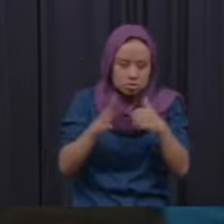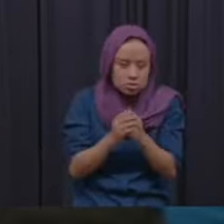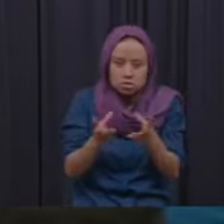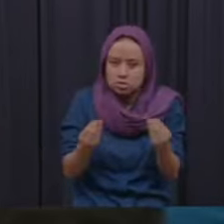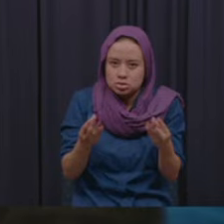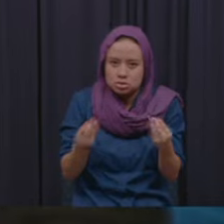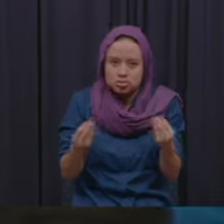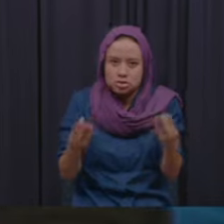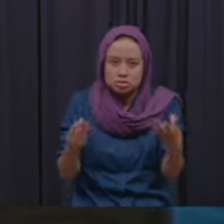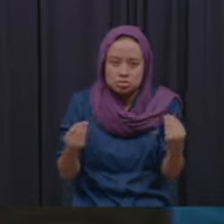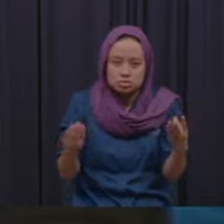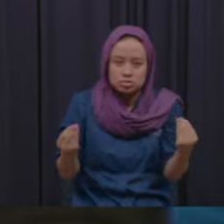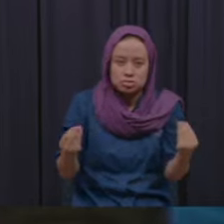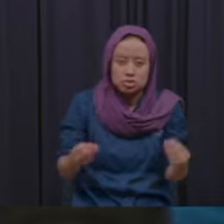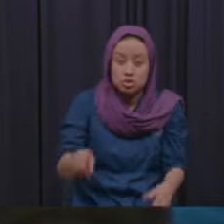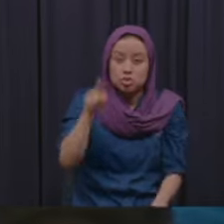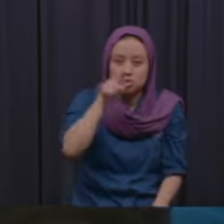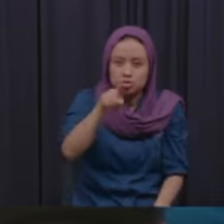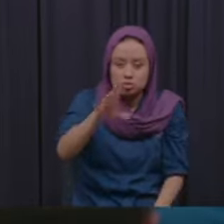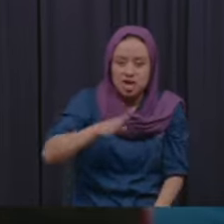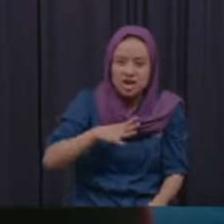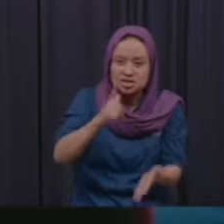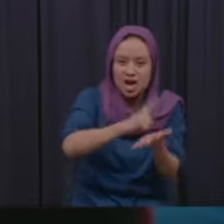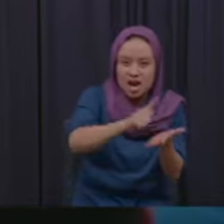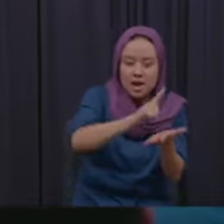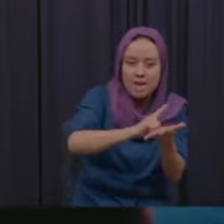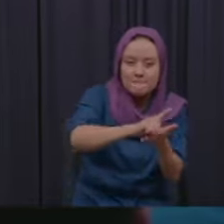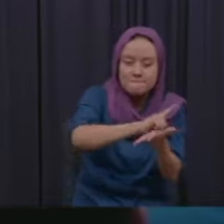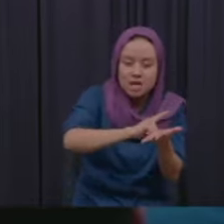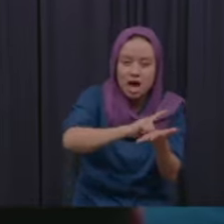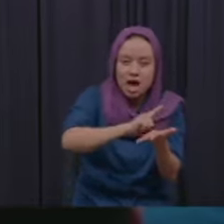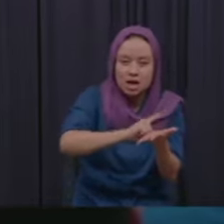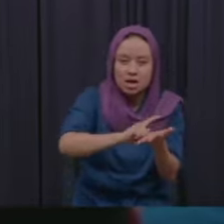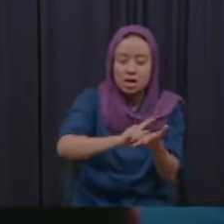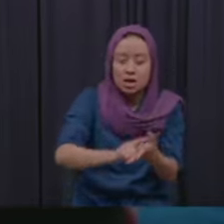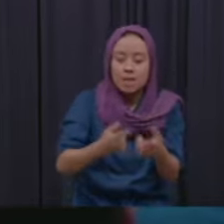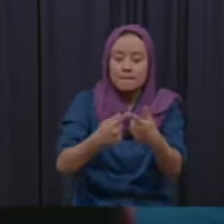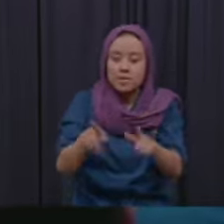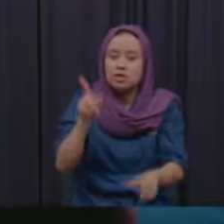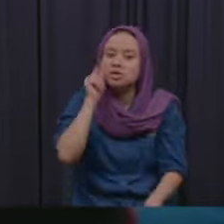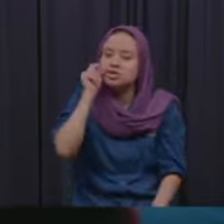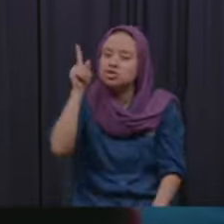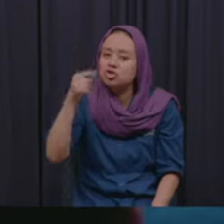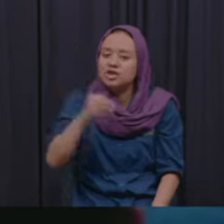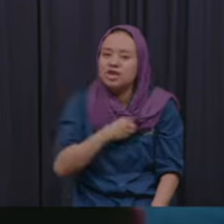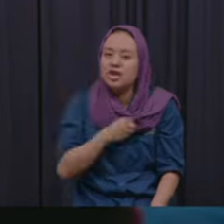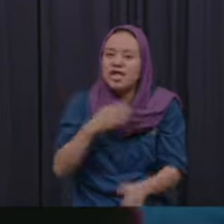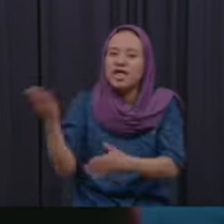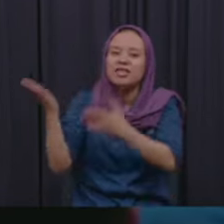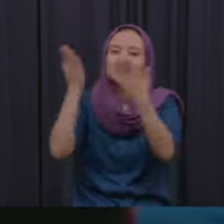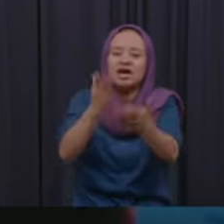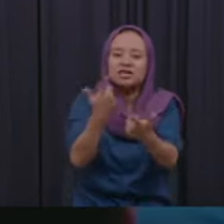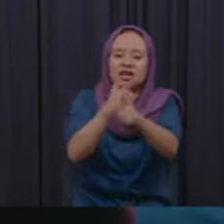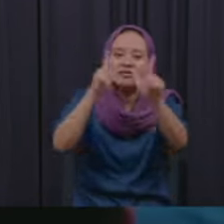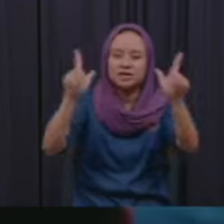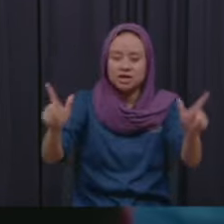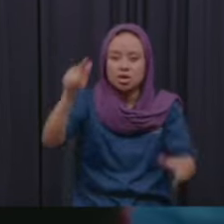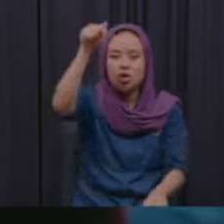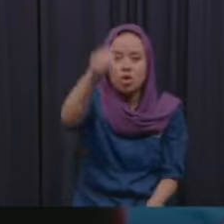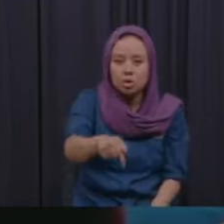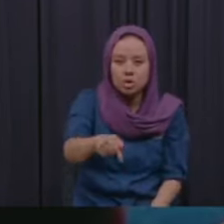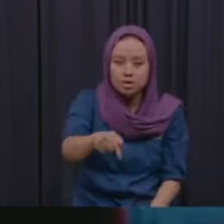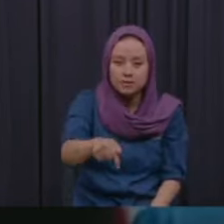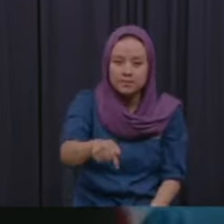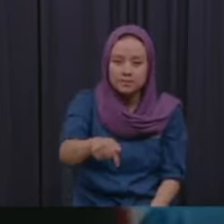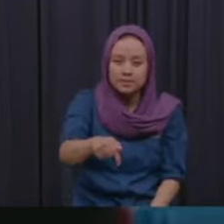Tú vas a hacer tu tarea de limpieza. Pero a ti el Señor te quiere hacer libre hoy. Ven aquí delante. Tú que entiendes que esas